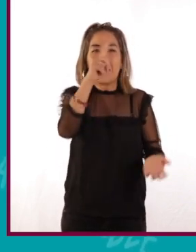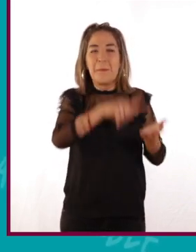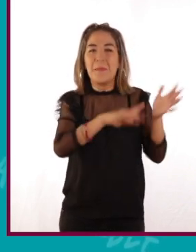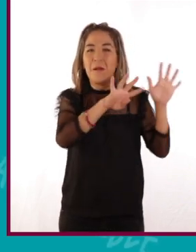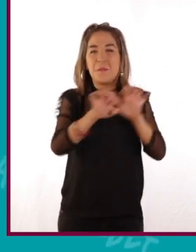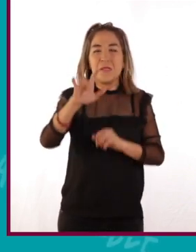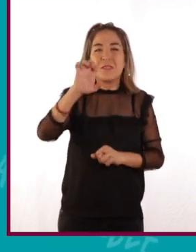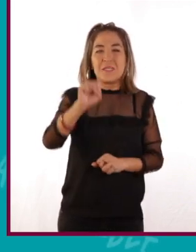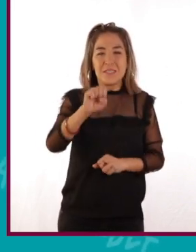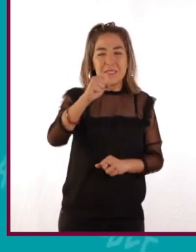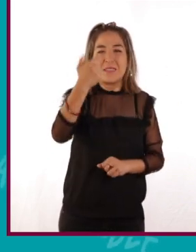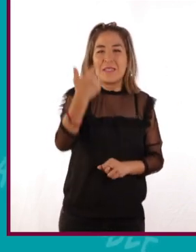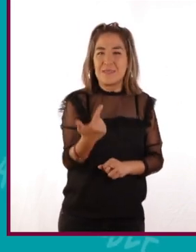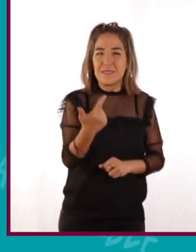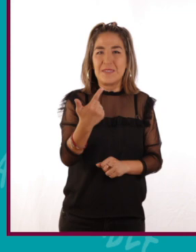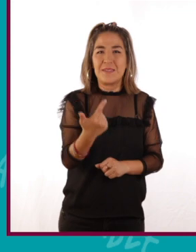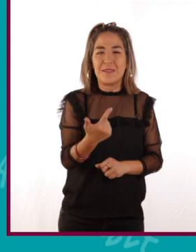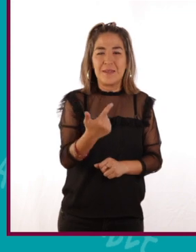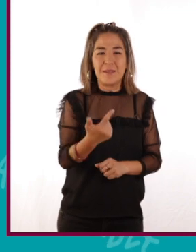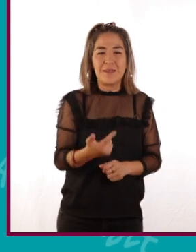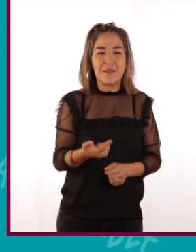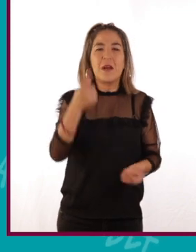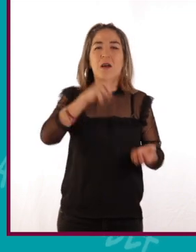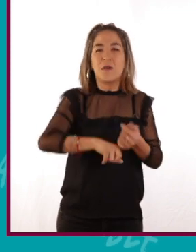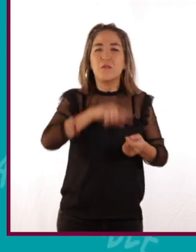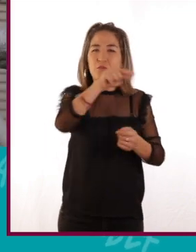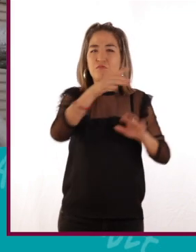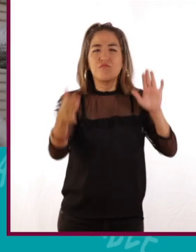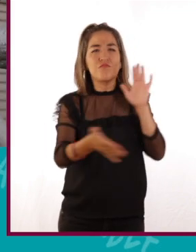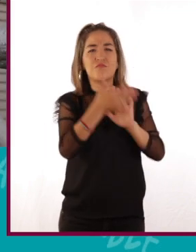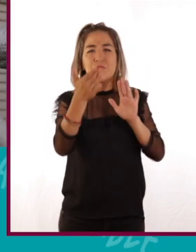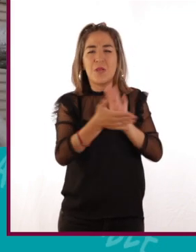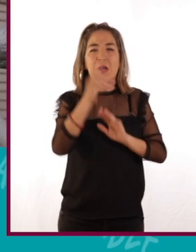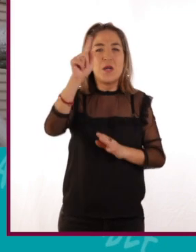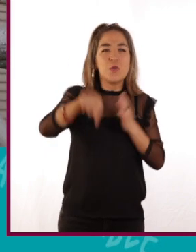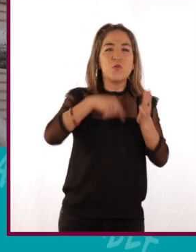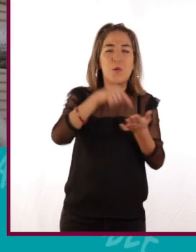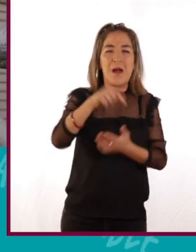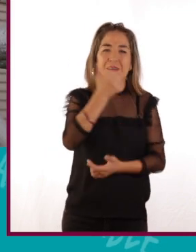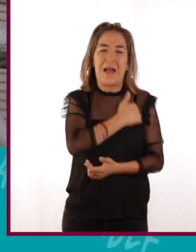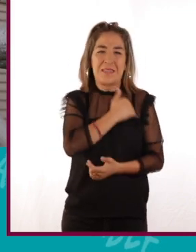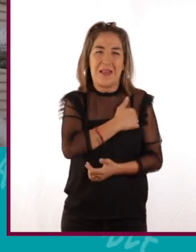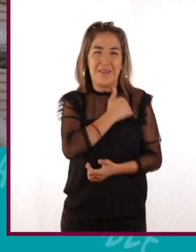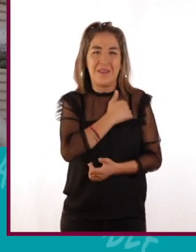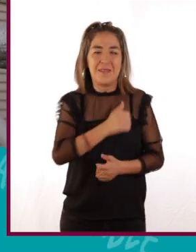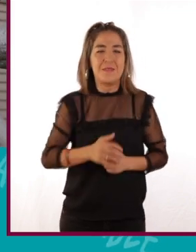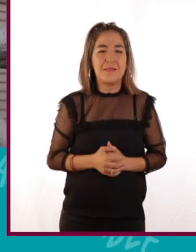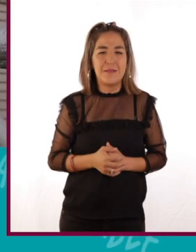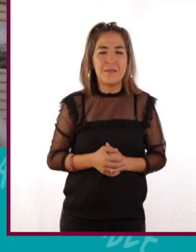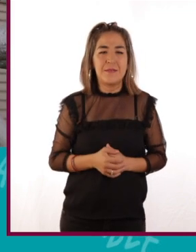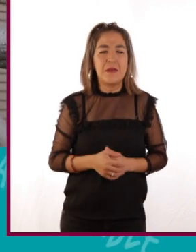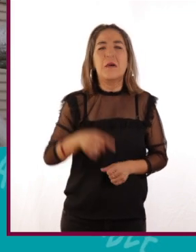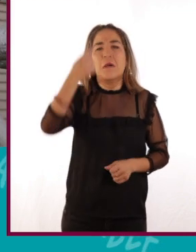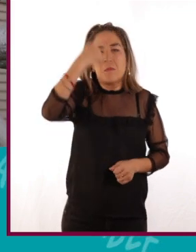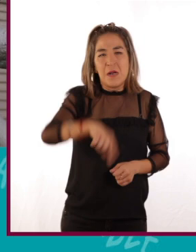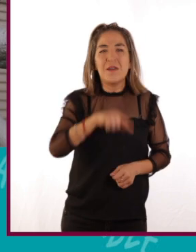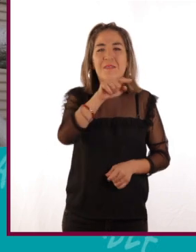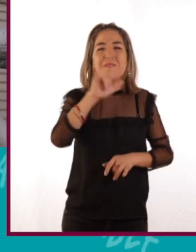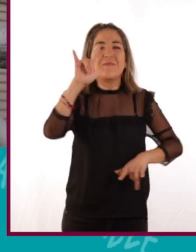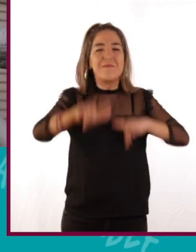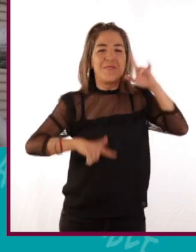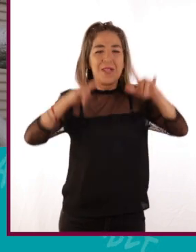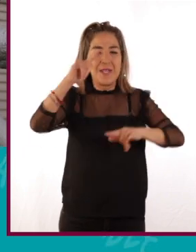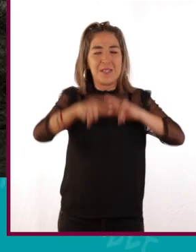Y en 1967 construyó una en Montreal, Canadá,